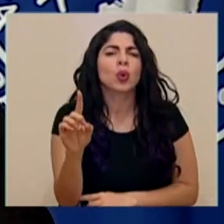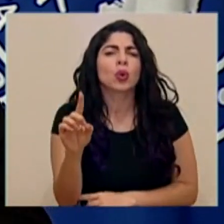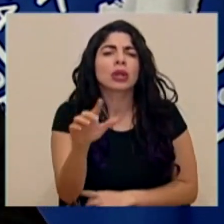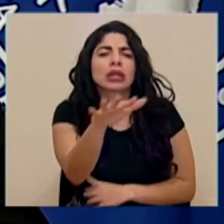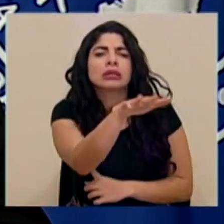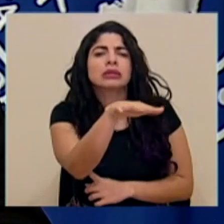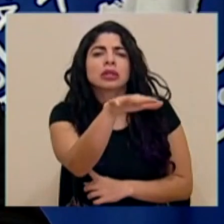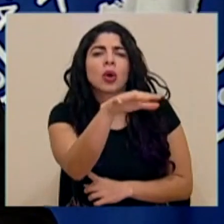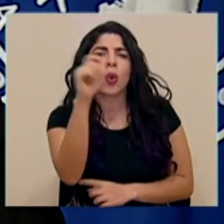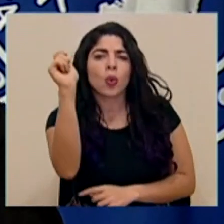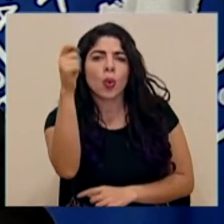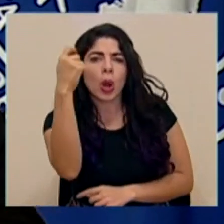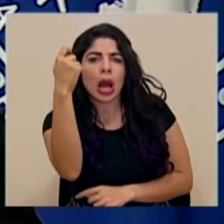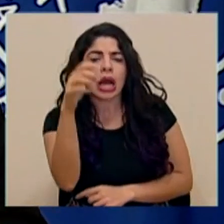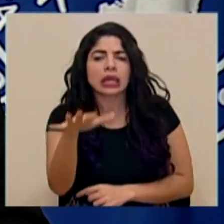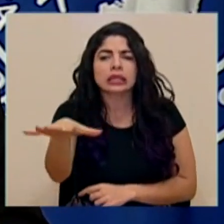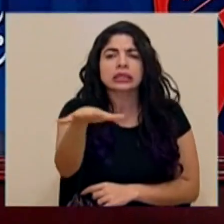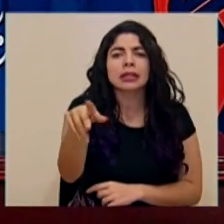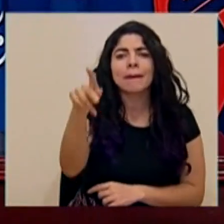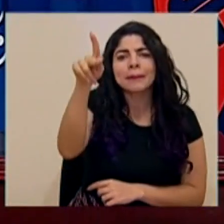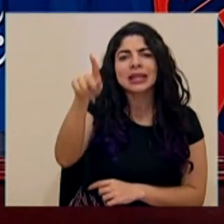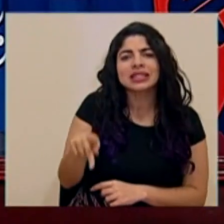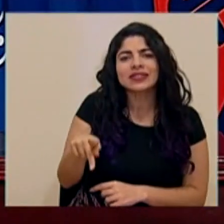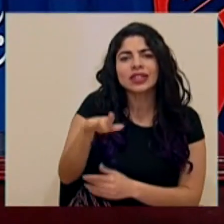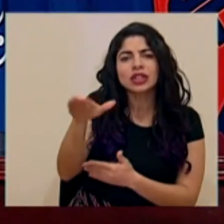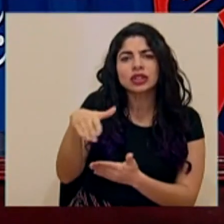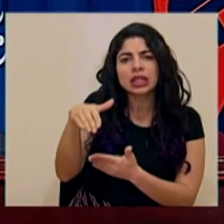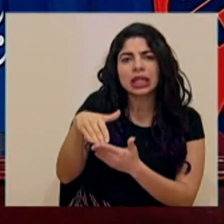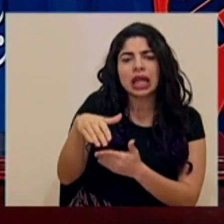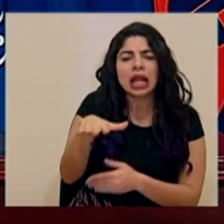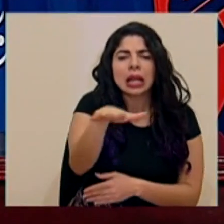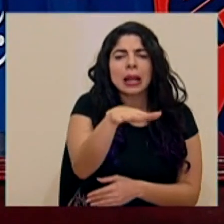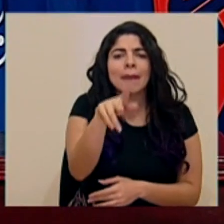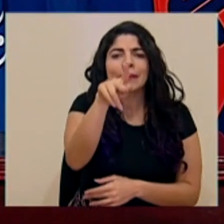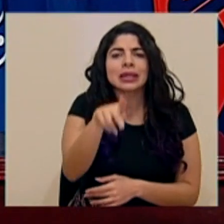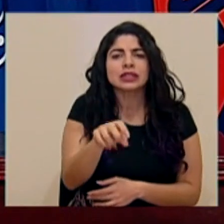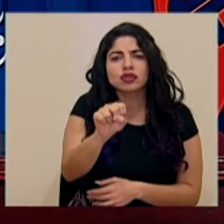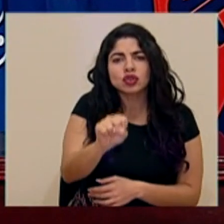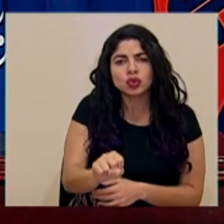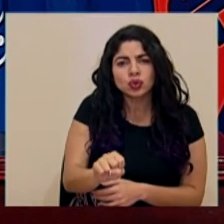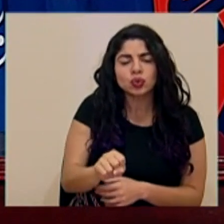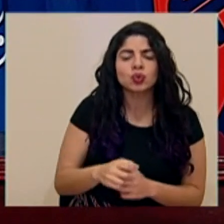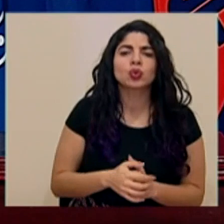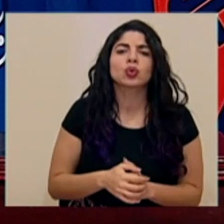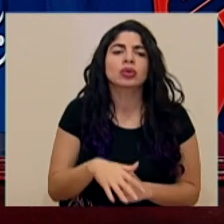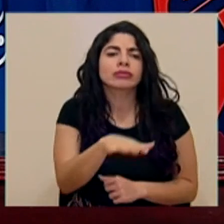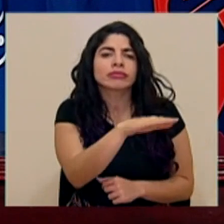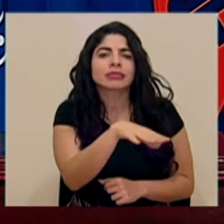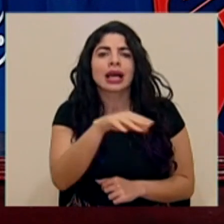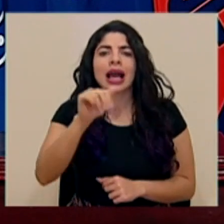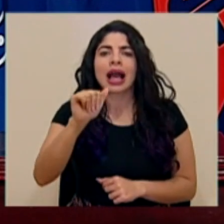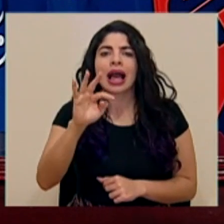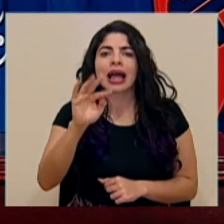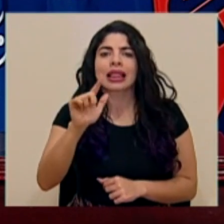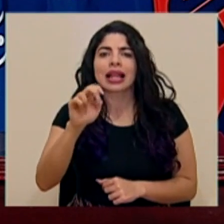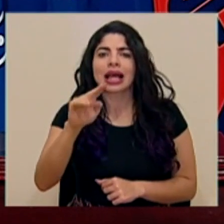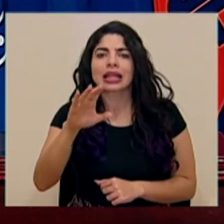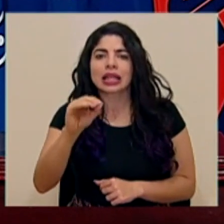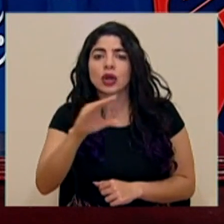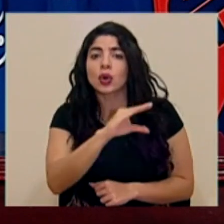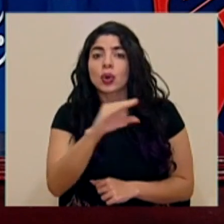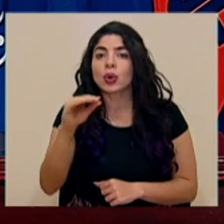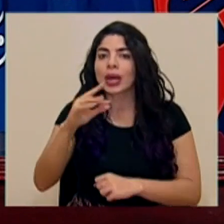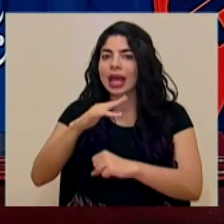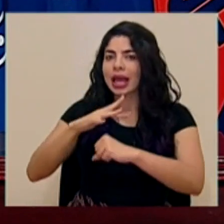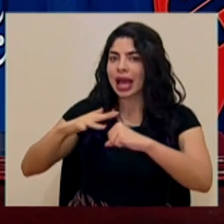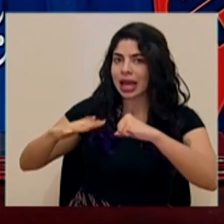de Guanacaste, del Pacífico Central, del Pacífico Sur, del Atlántico y el Caribe